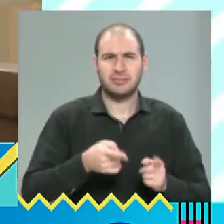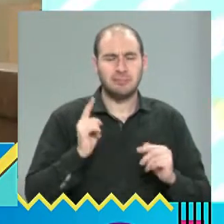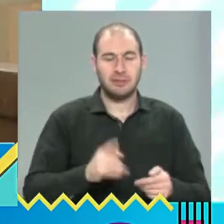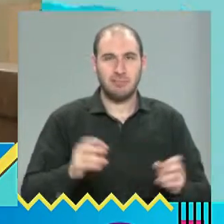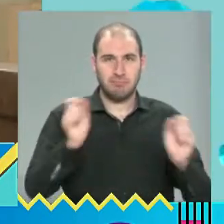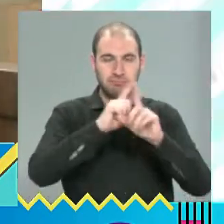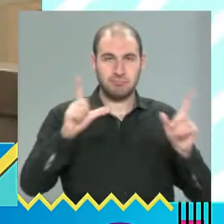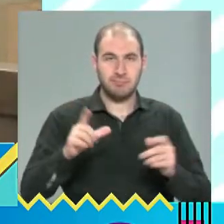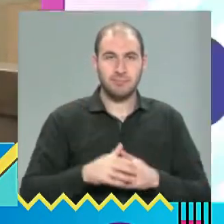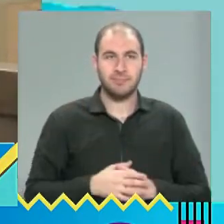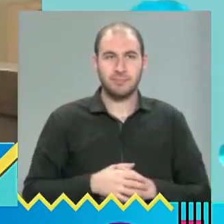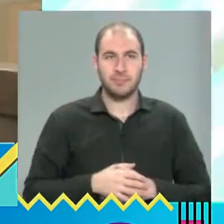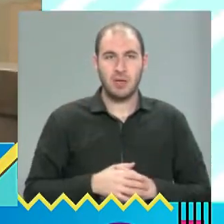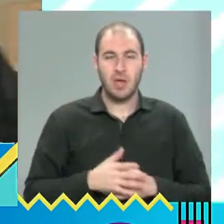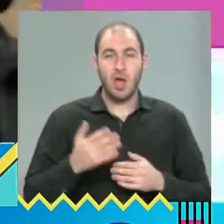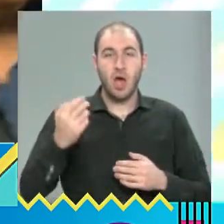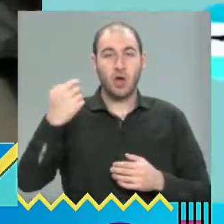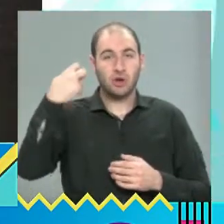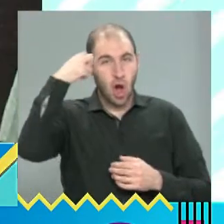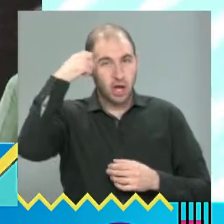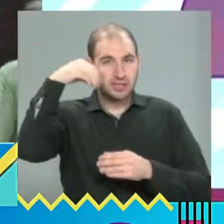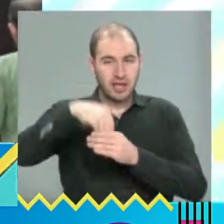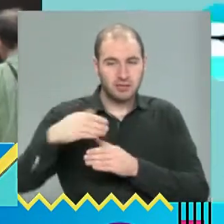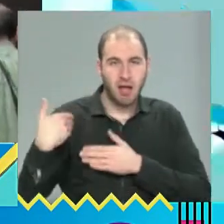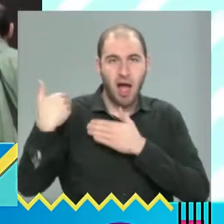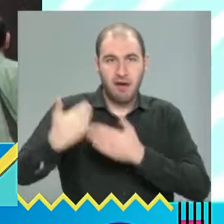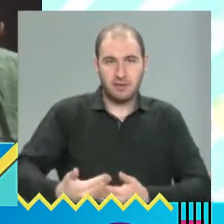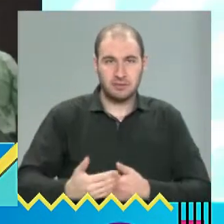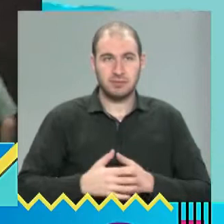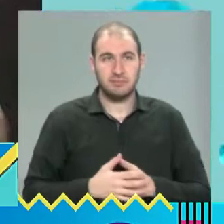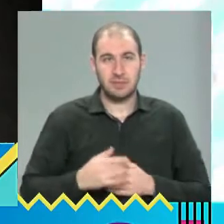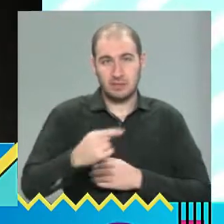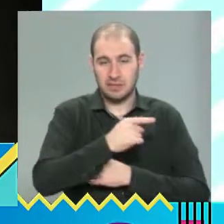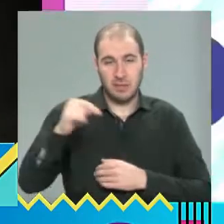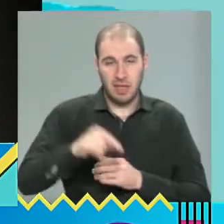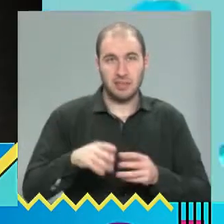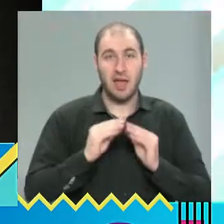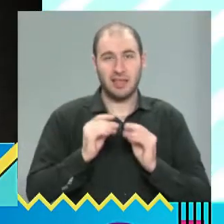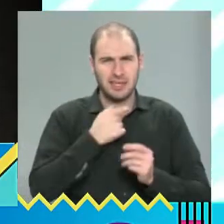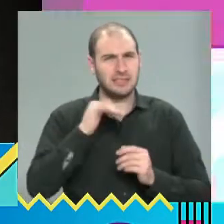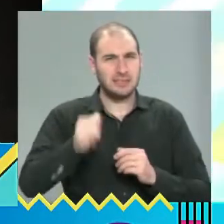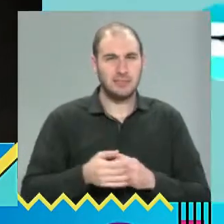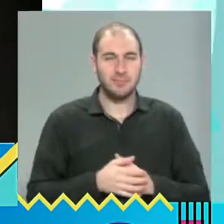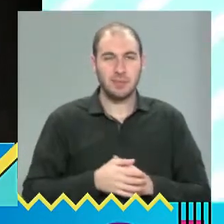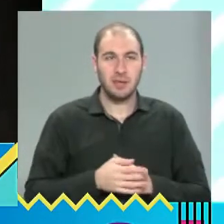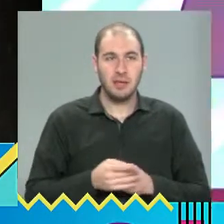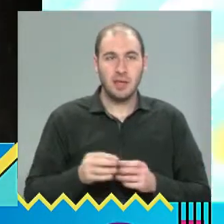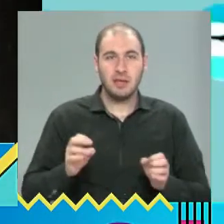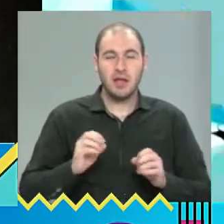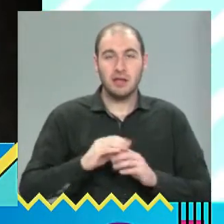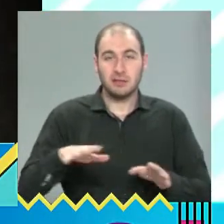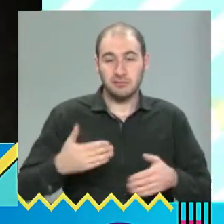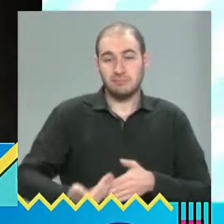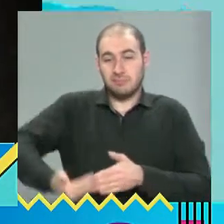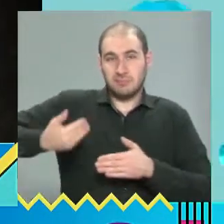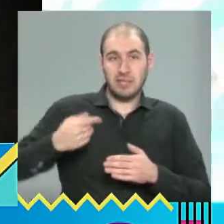ruido que en el Congreso se intentara avanzar, y de hecho en esta semana se va a tratar de hacer, en retrotraer